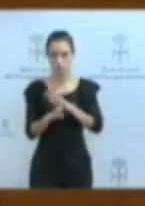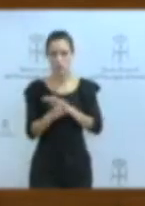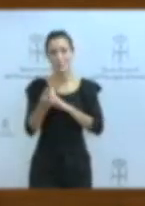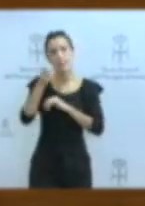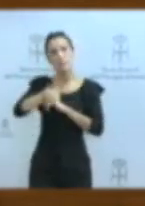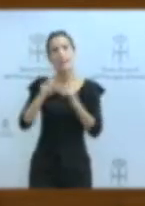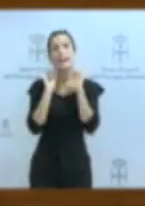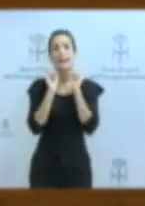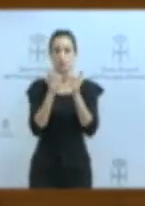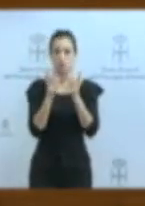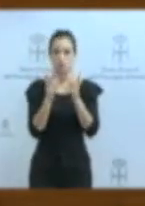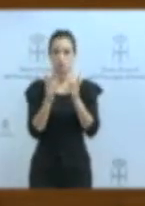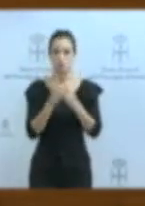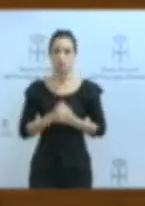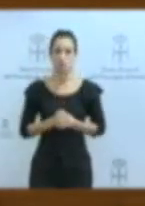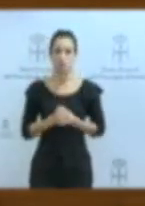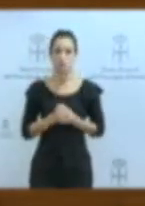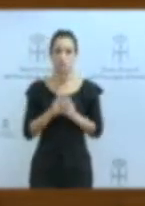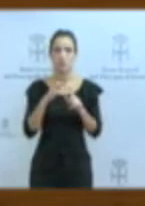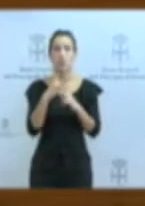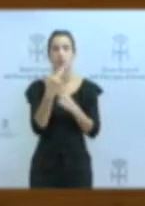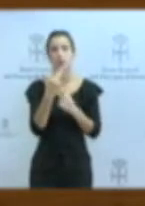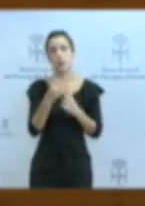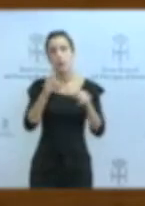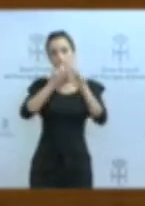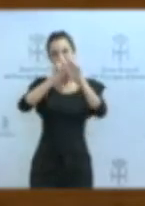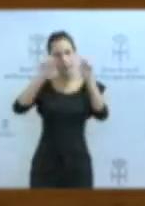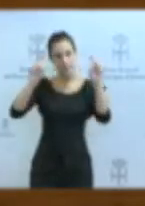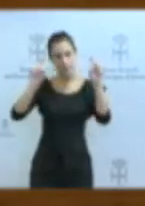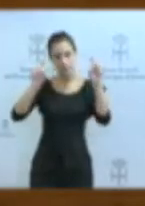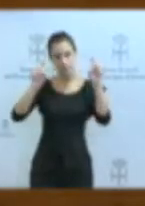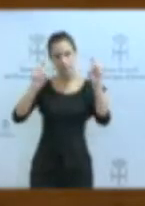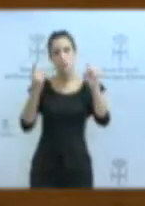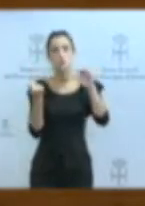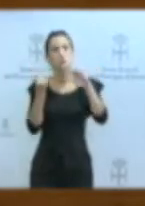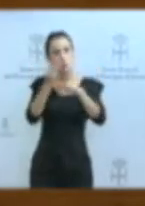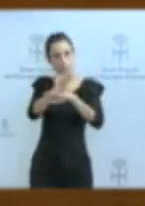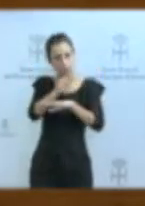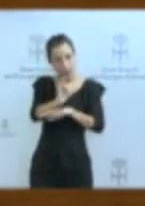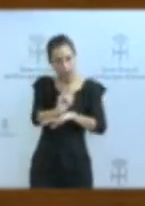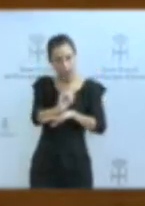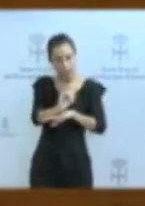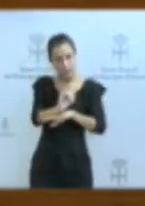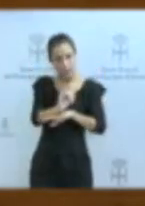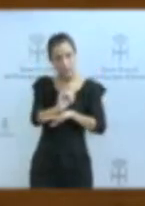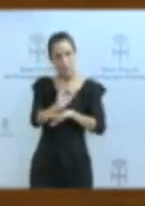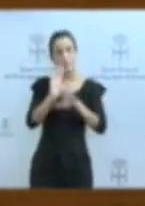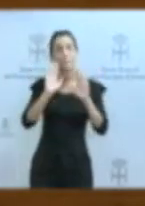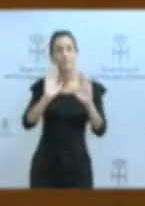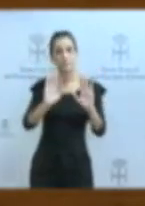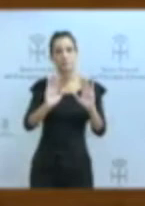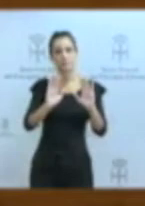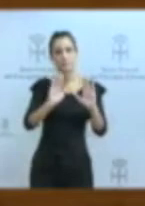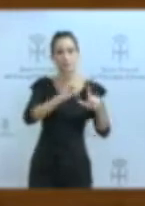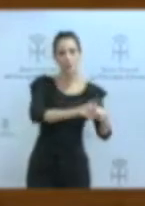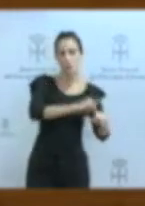de compañías que, teniendo ayuda, han dejado la conexión o han anunciado que van a dejar